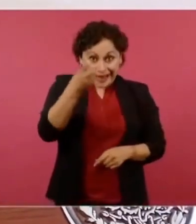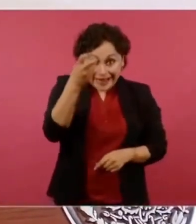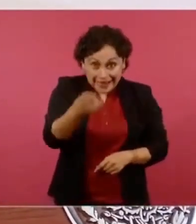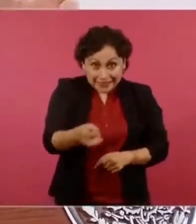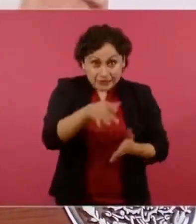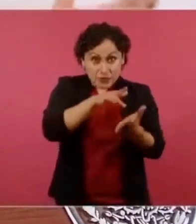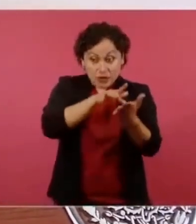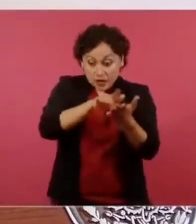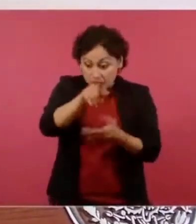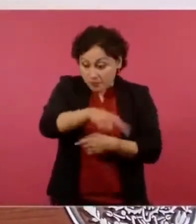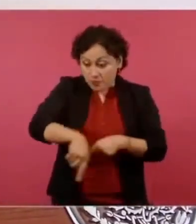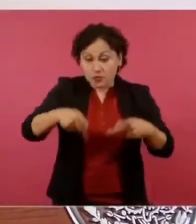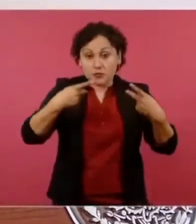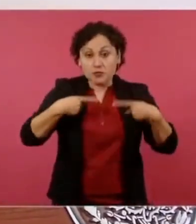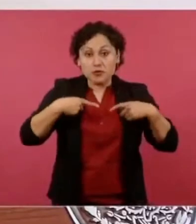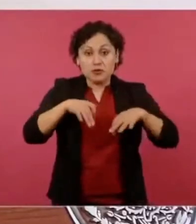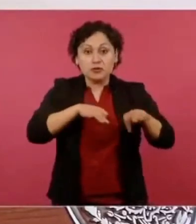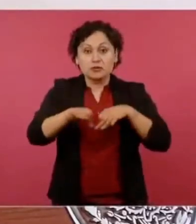¿Quiénes aprobaron